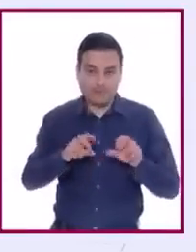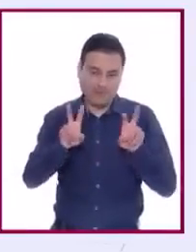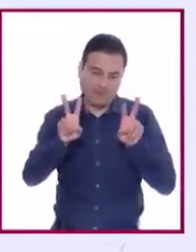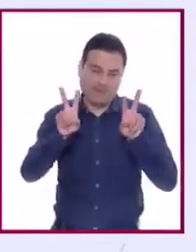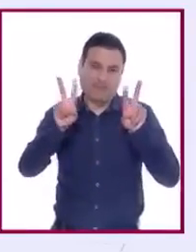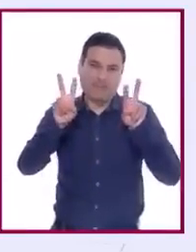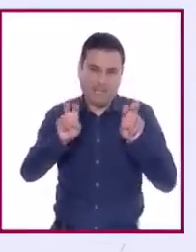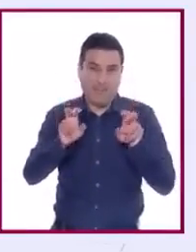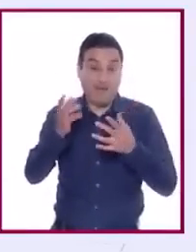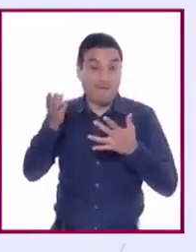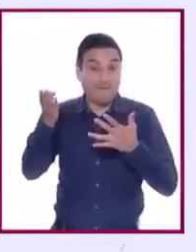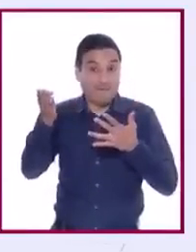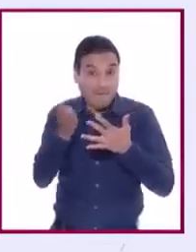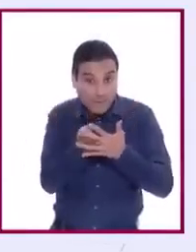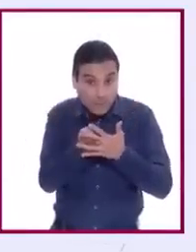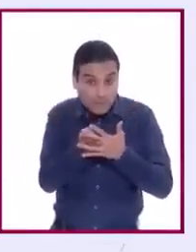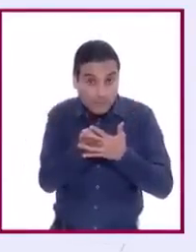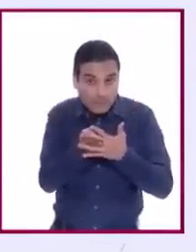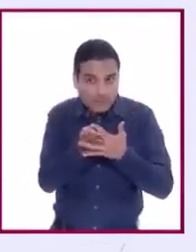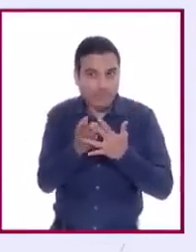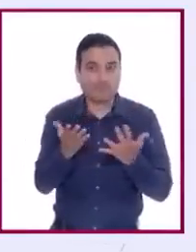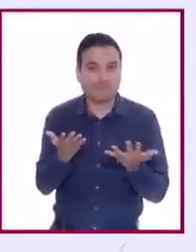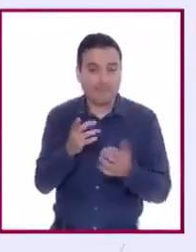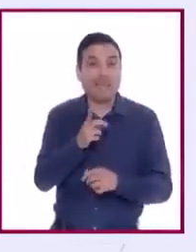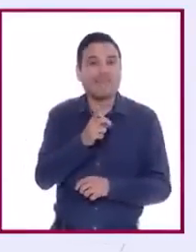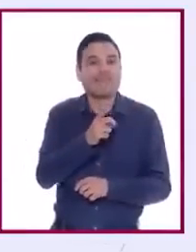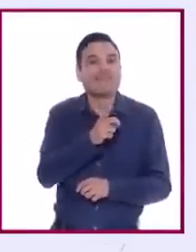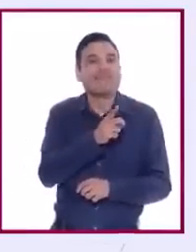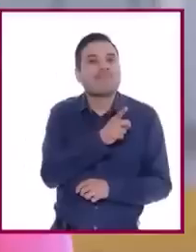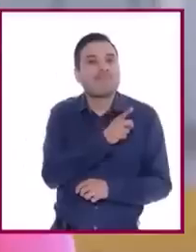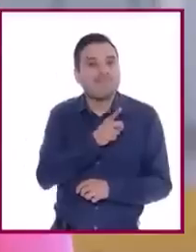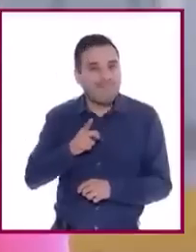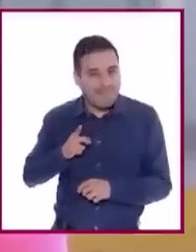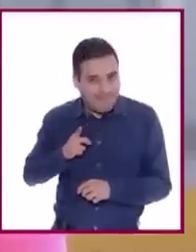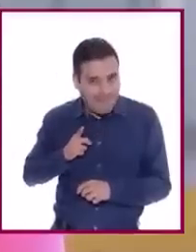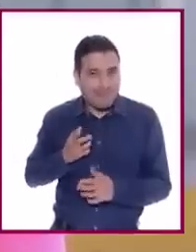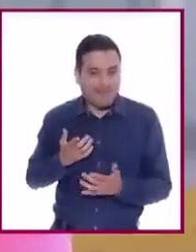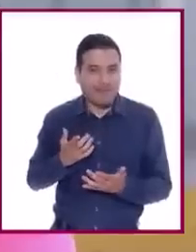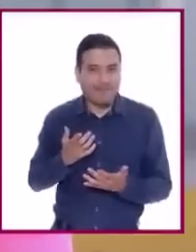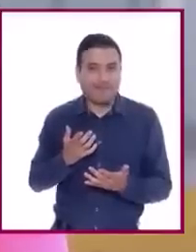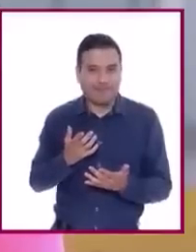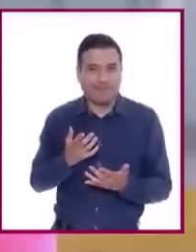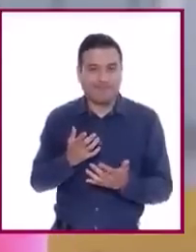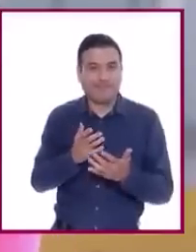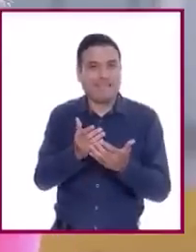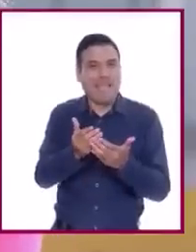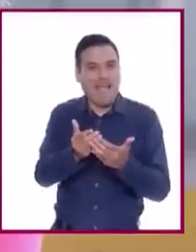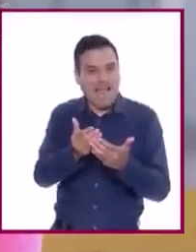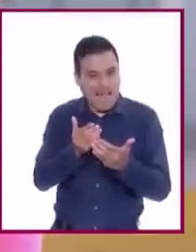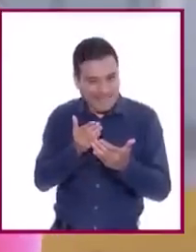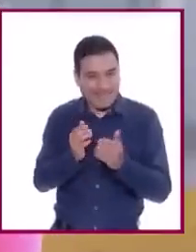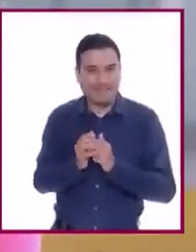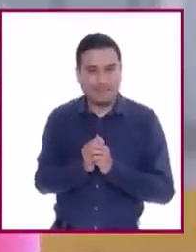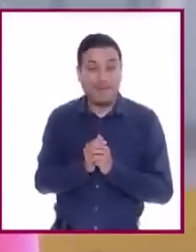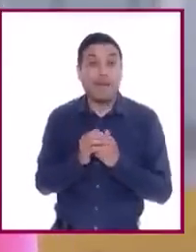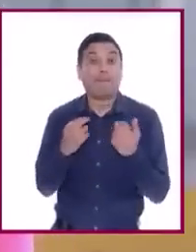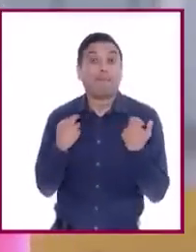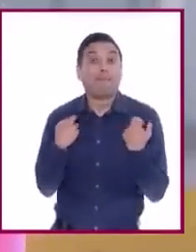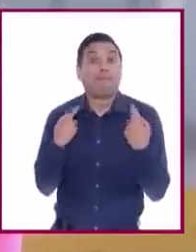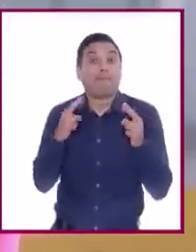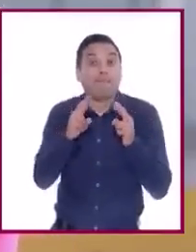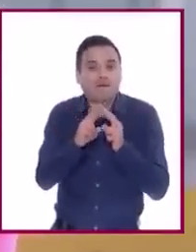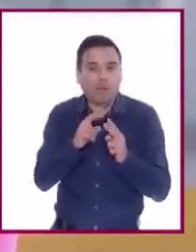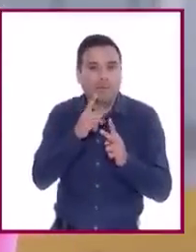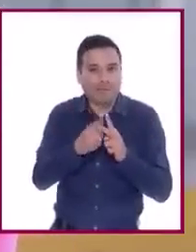deben ser previamente tratadas por nuestros docentes compañeros toca plantear